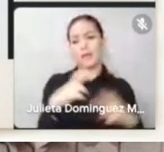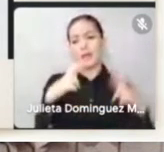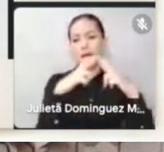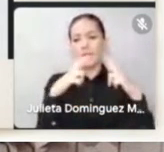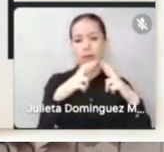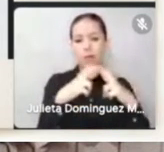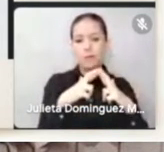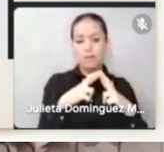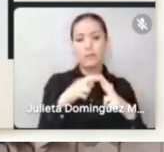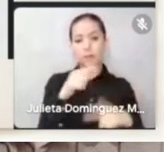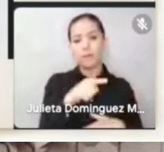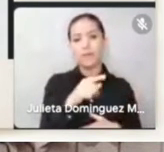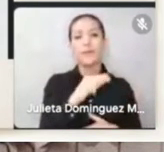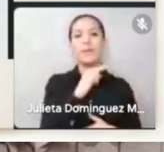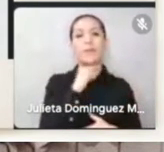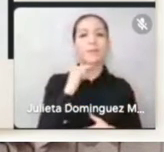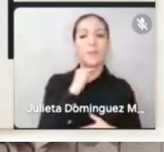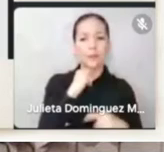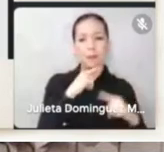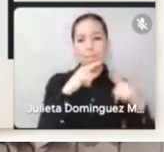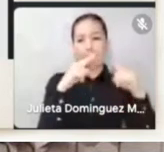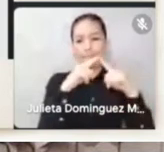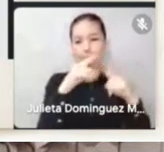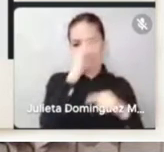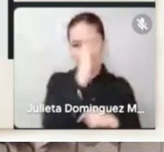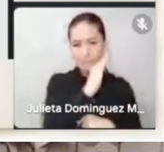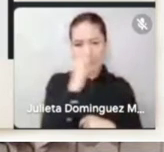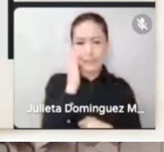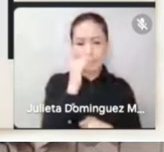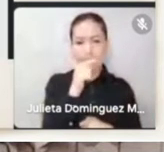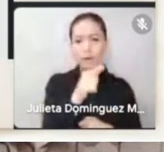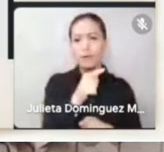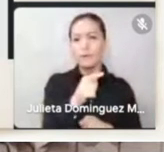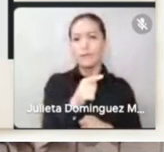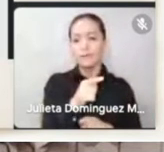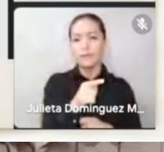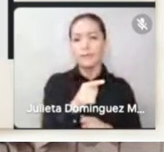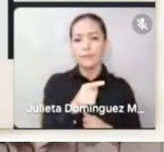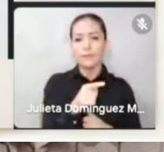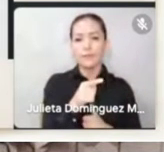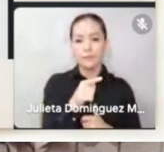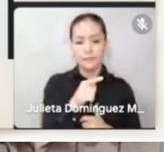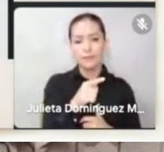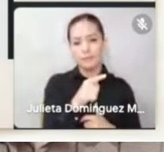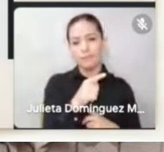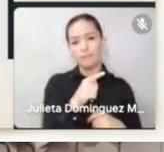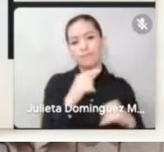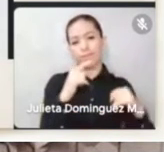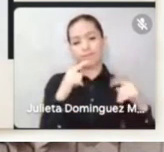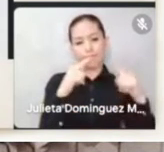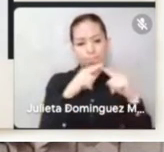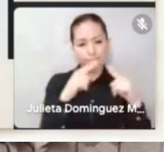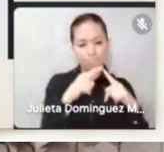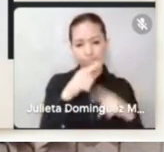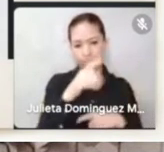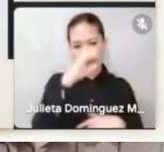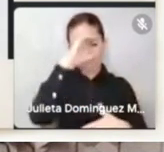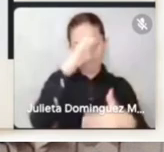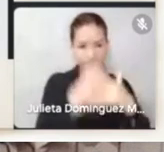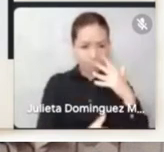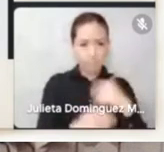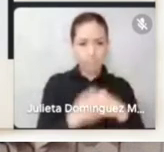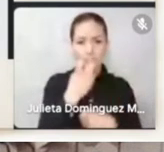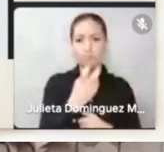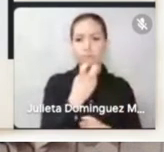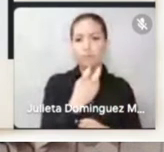versa sobre la homilía rendida dentro de una celebración o misa de una iglesia católica. No obstante,